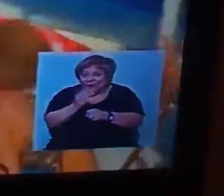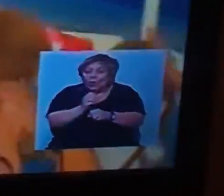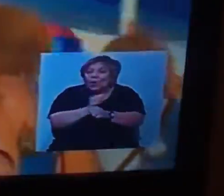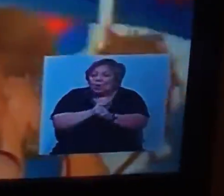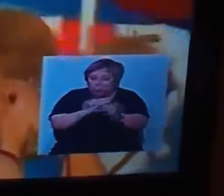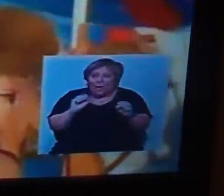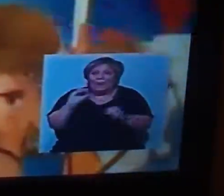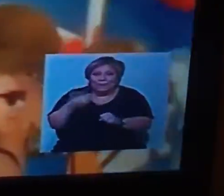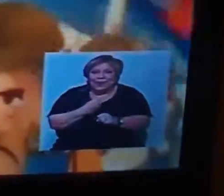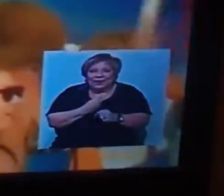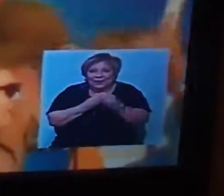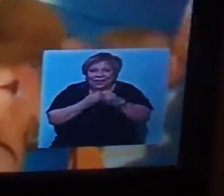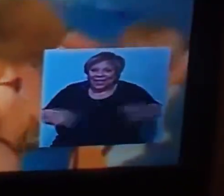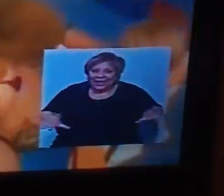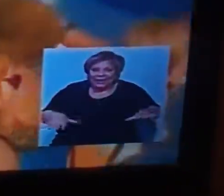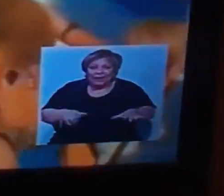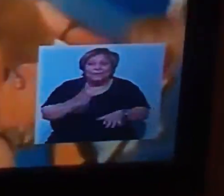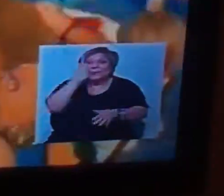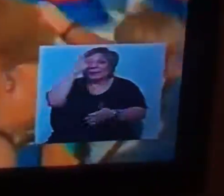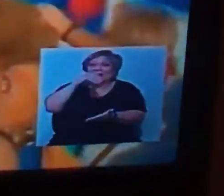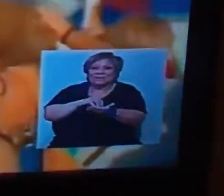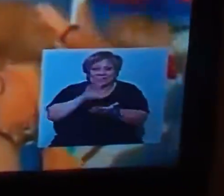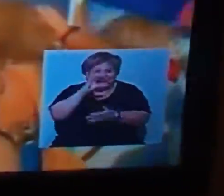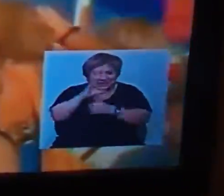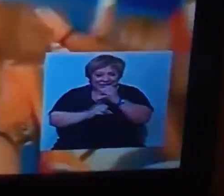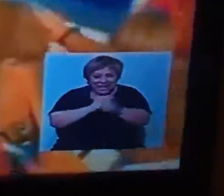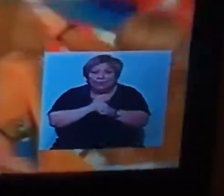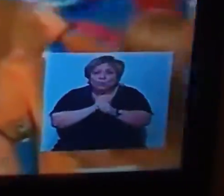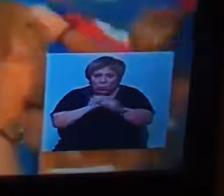mover por primera vez en 15 años